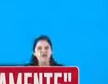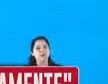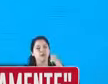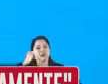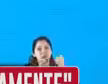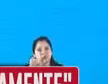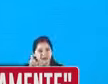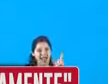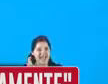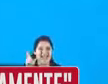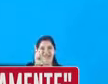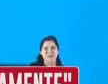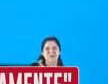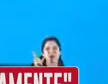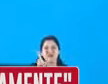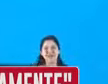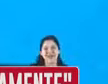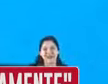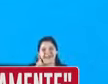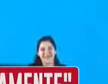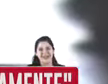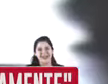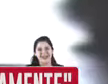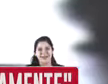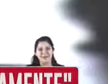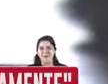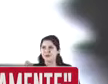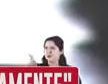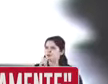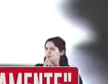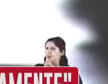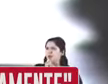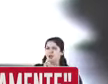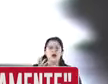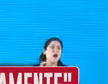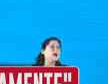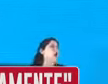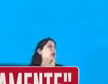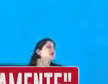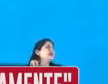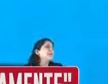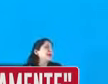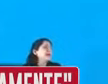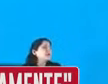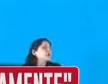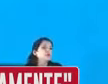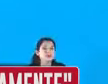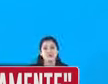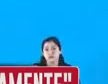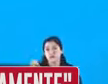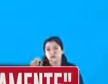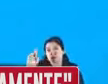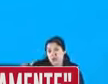entonces cuando escucho no no pero estamos perdiendo plata sí es cierto porque la